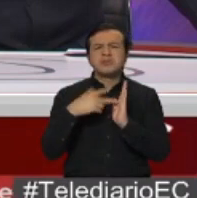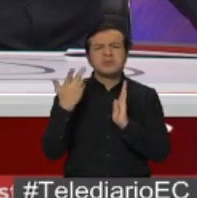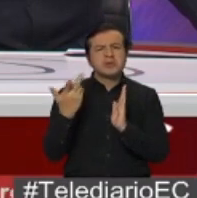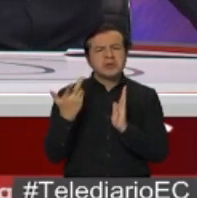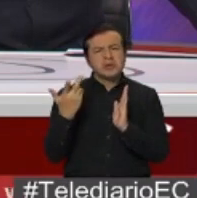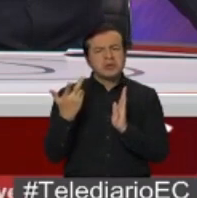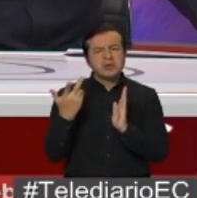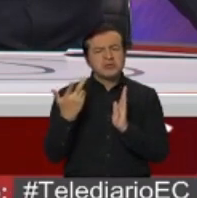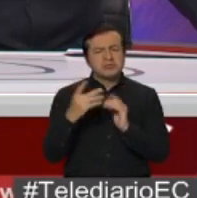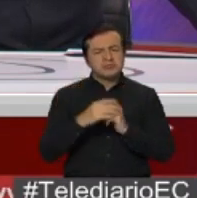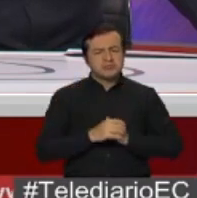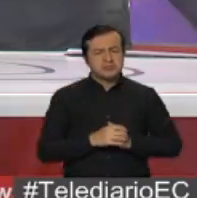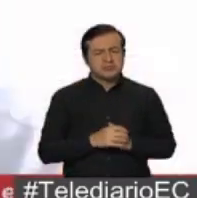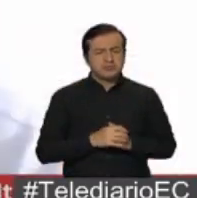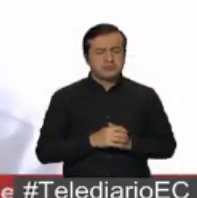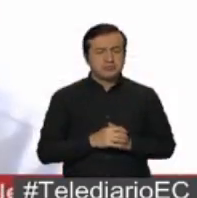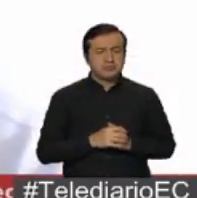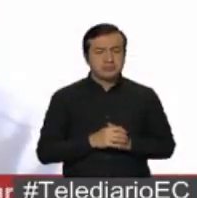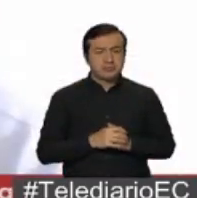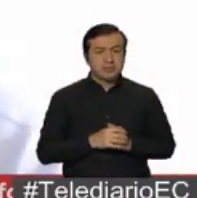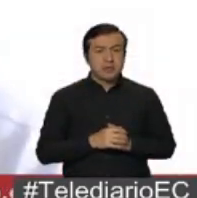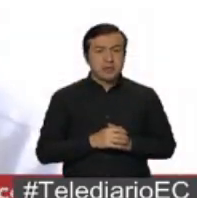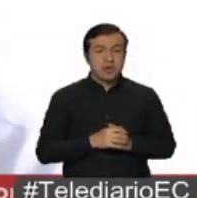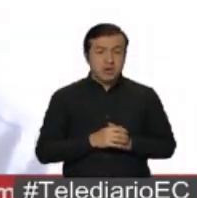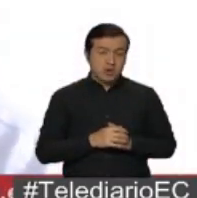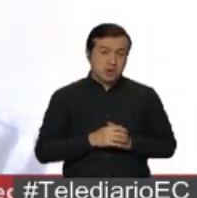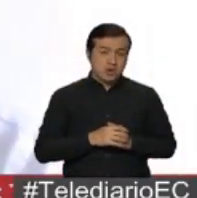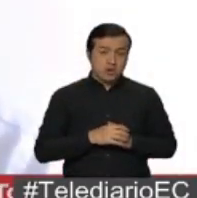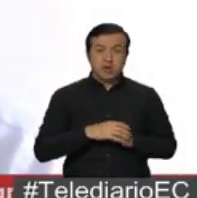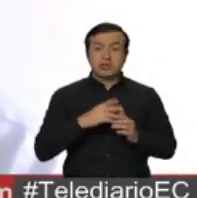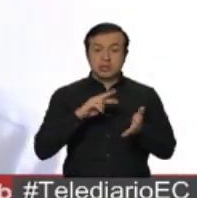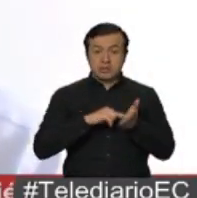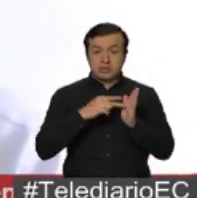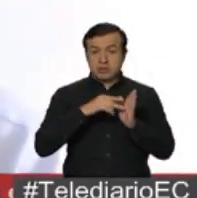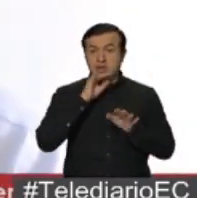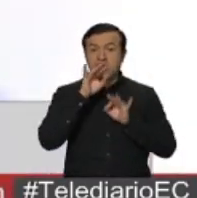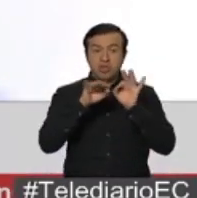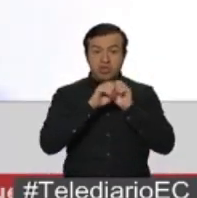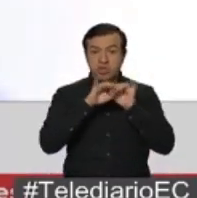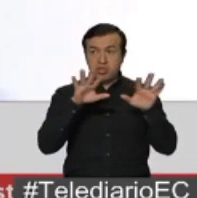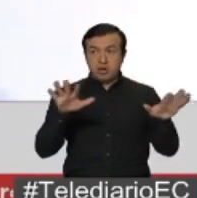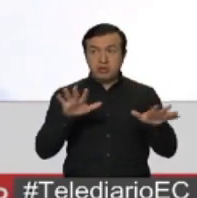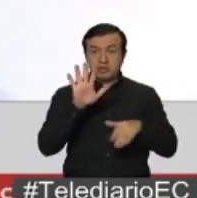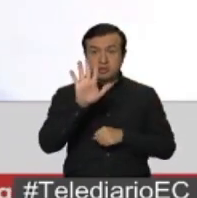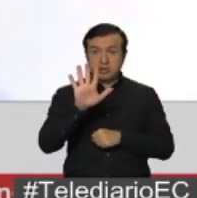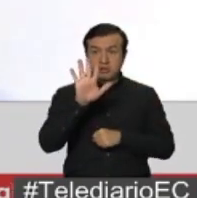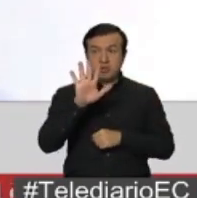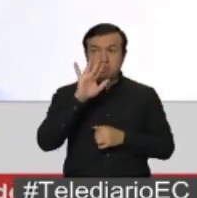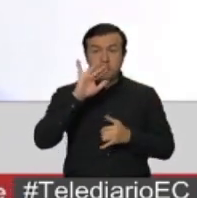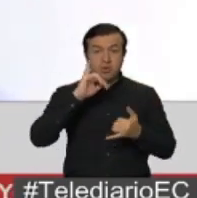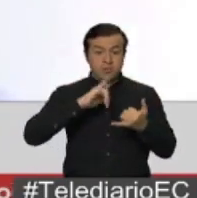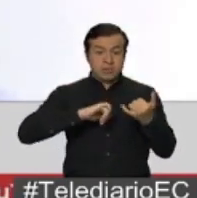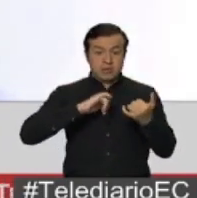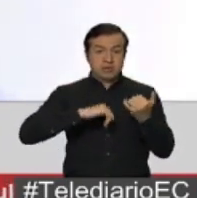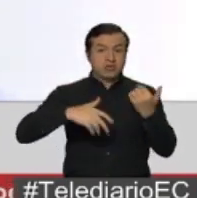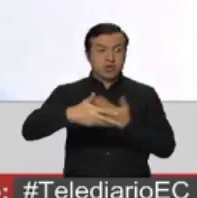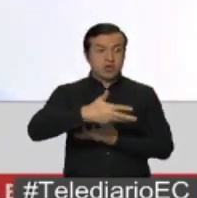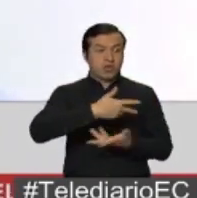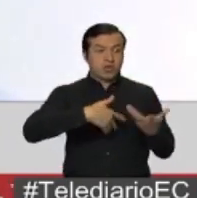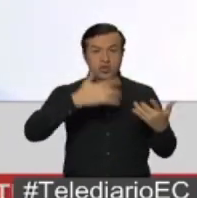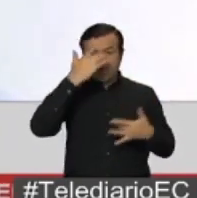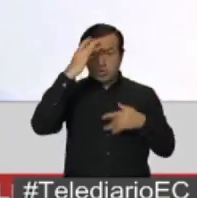mira cuando cuando se convierte en una endemia es decir será uno de los cinco virus que circulan normalmente